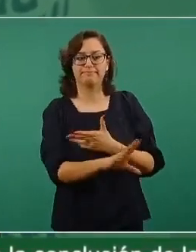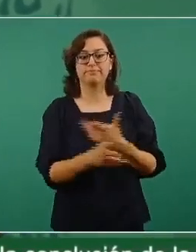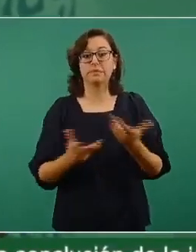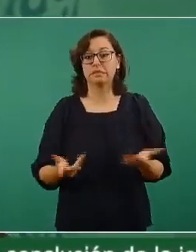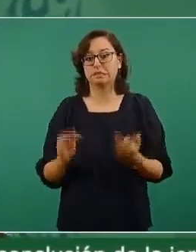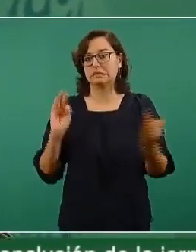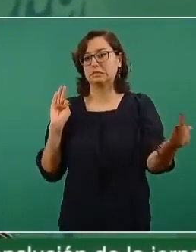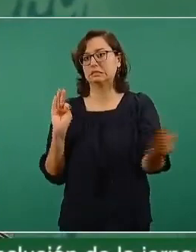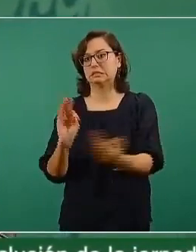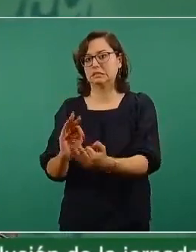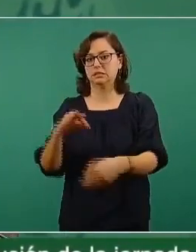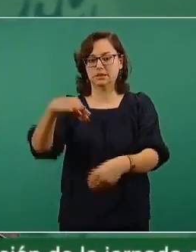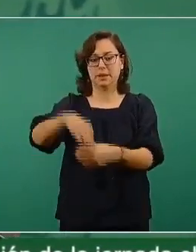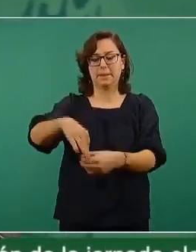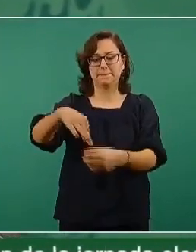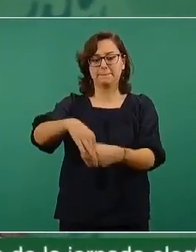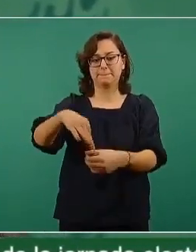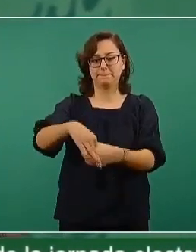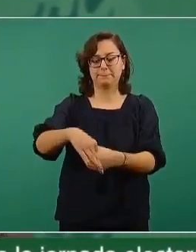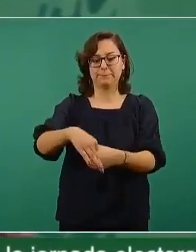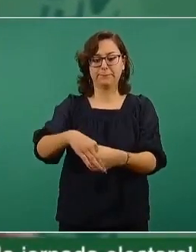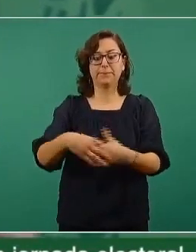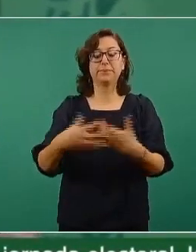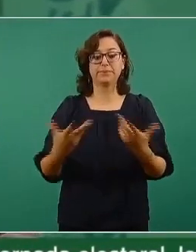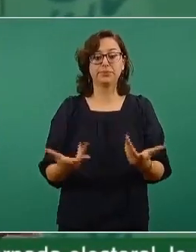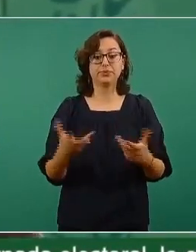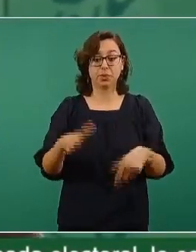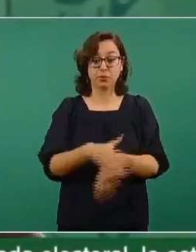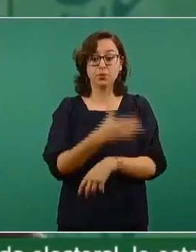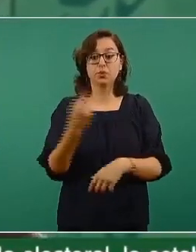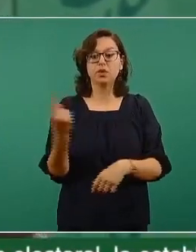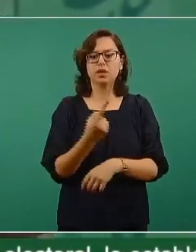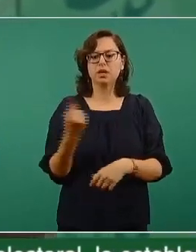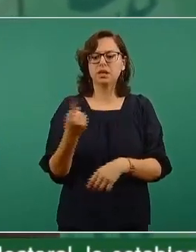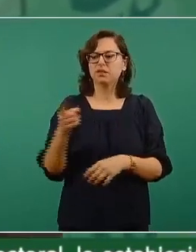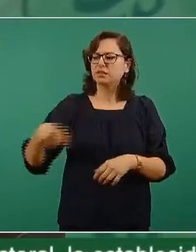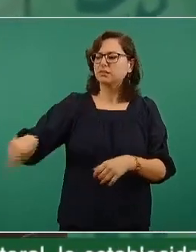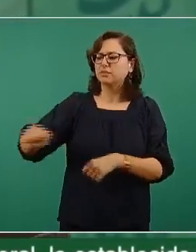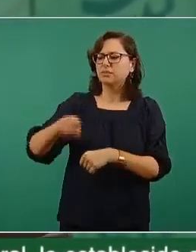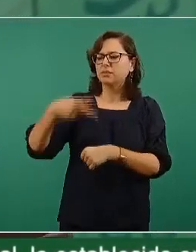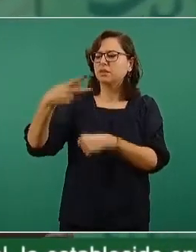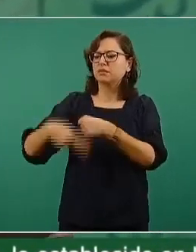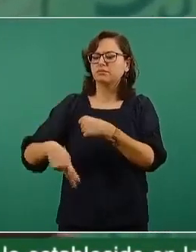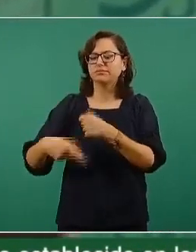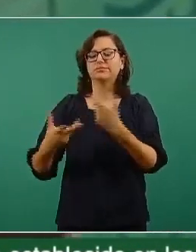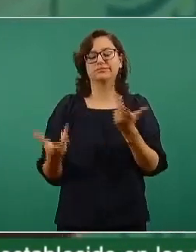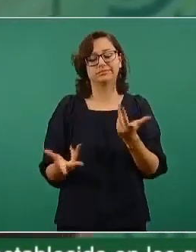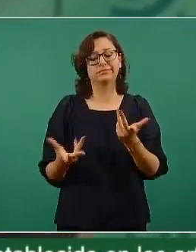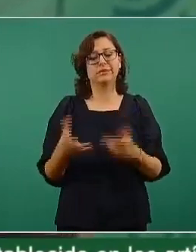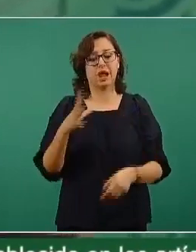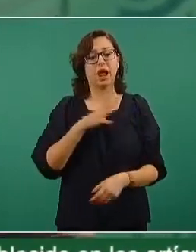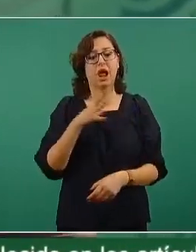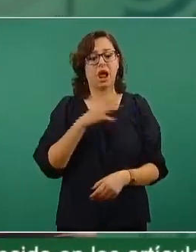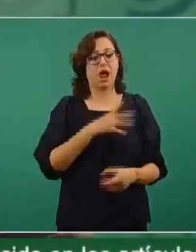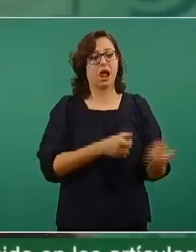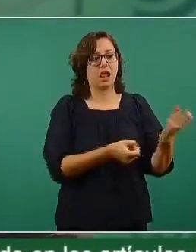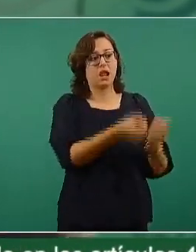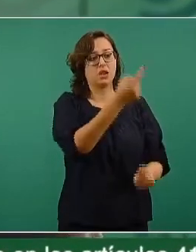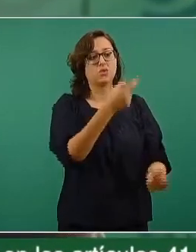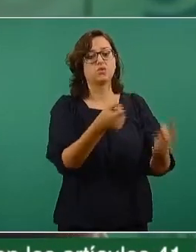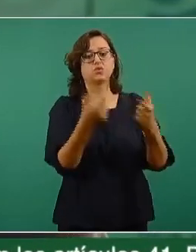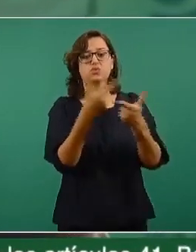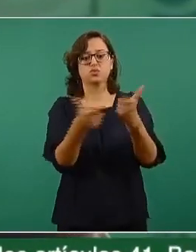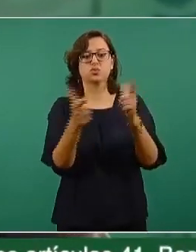procesos y por la participación de organizaciones